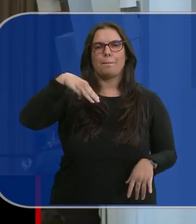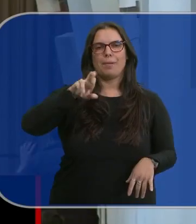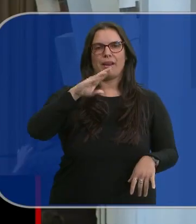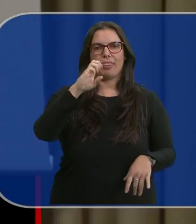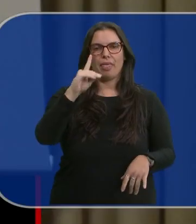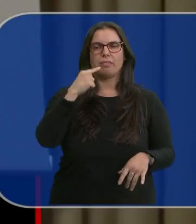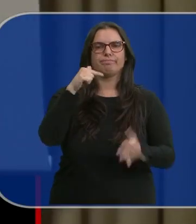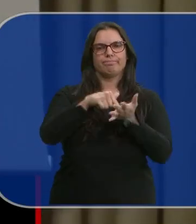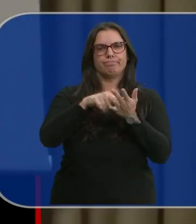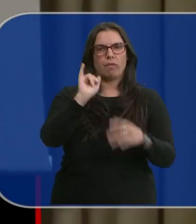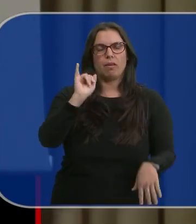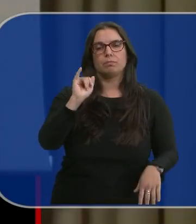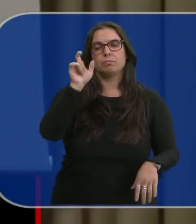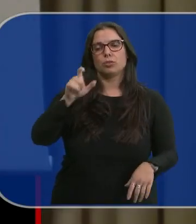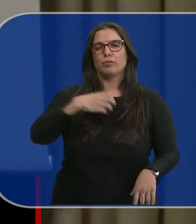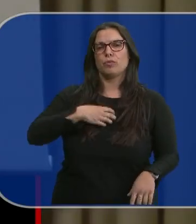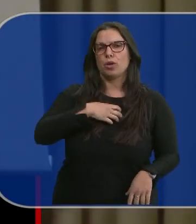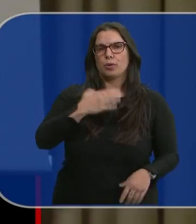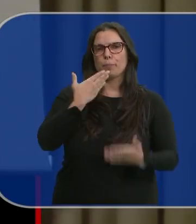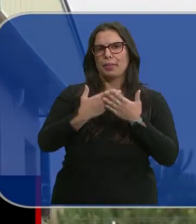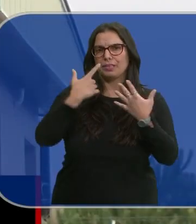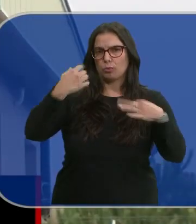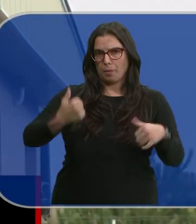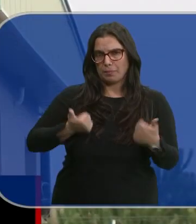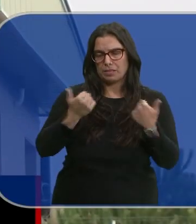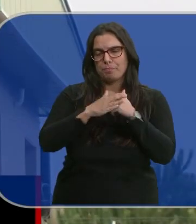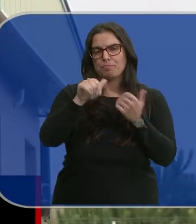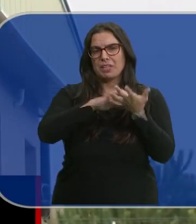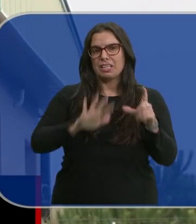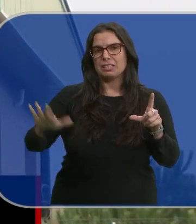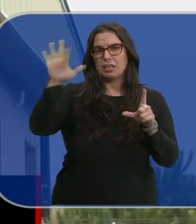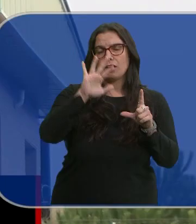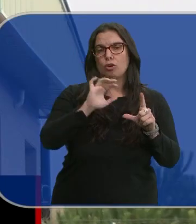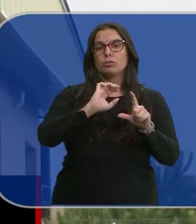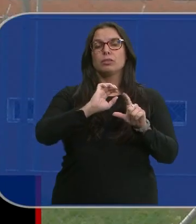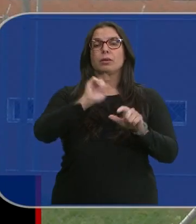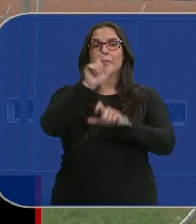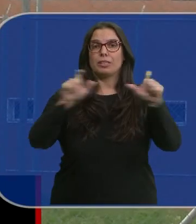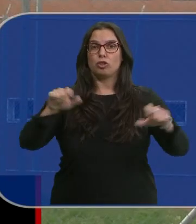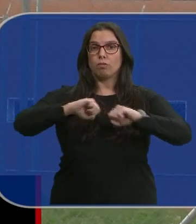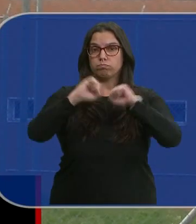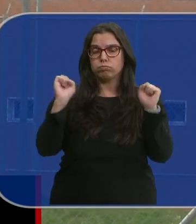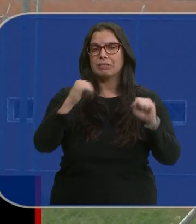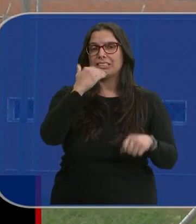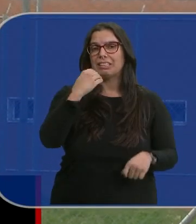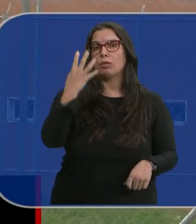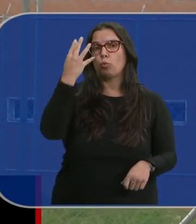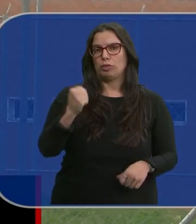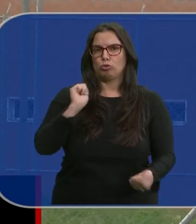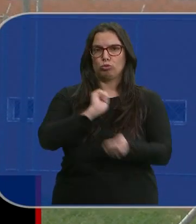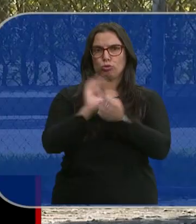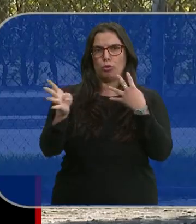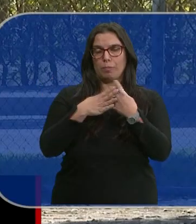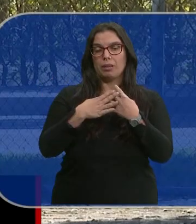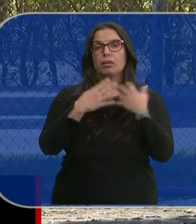con reivindicaciones. Los funcionarios piden más seguridad. En Castilla y León la cifra de presos asciende casi a 4.000. Un